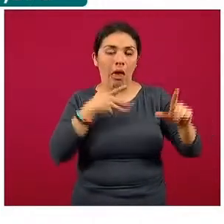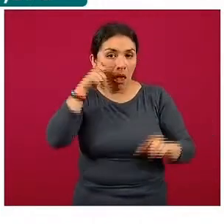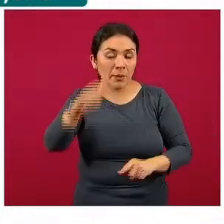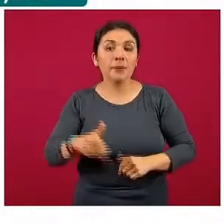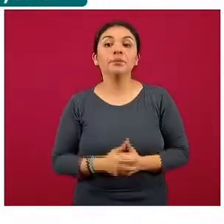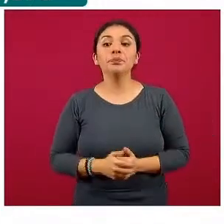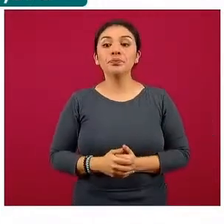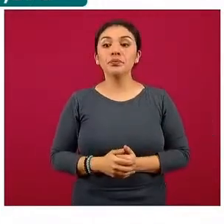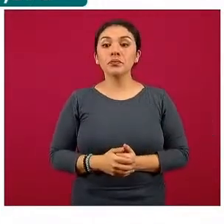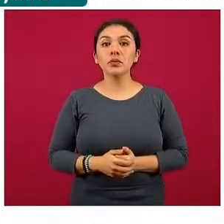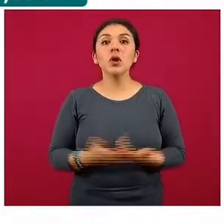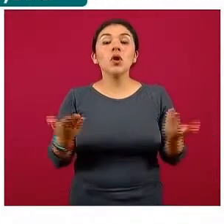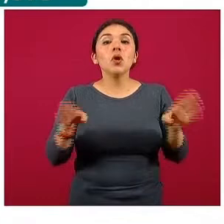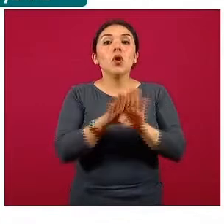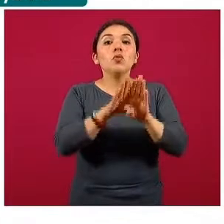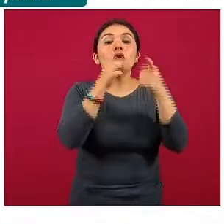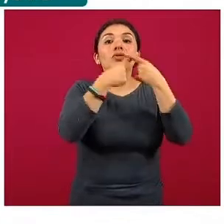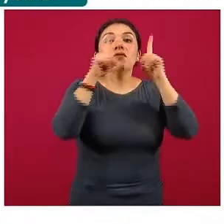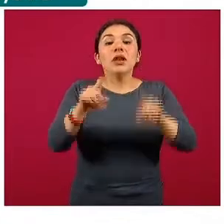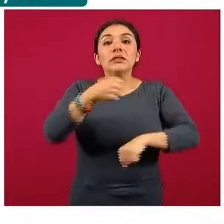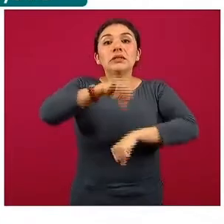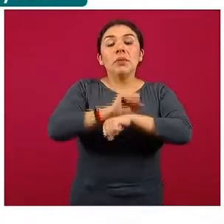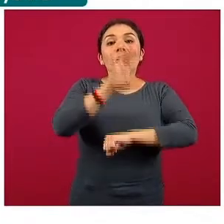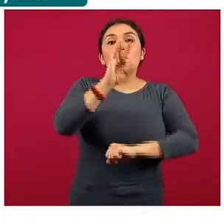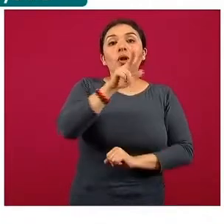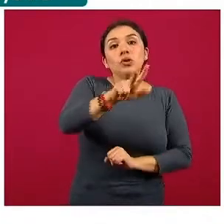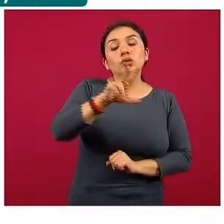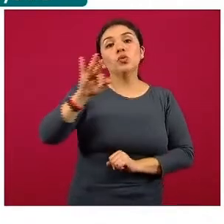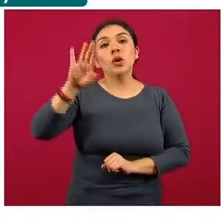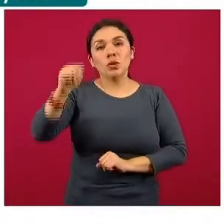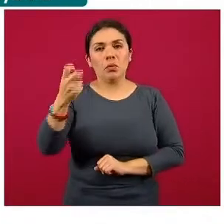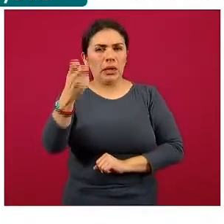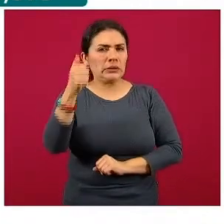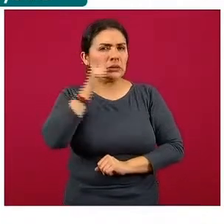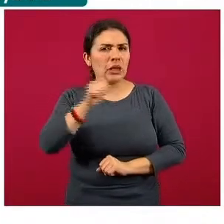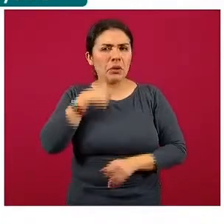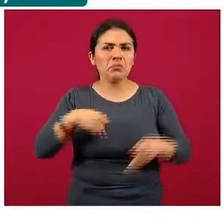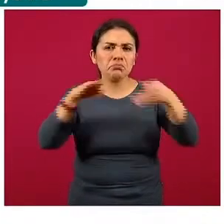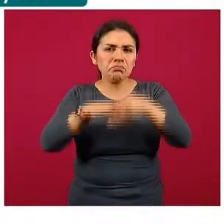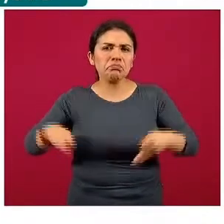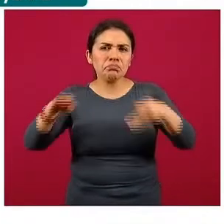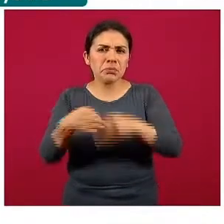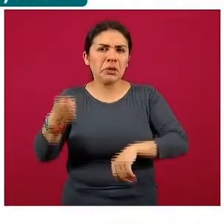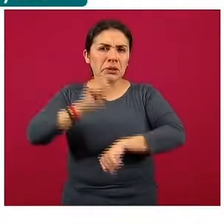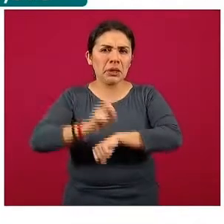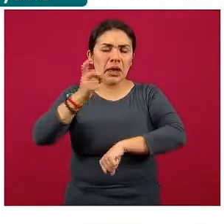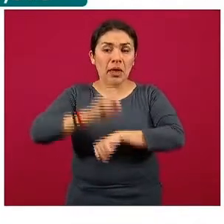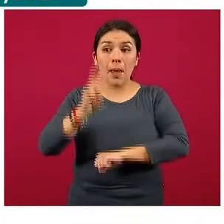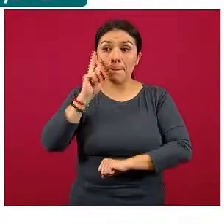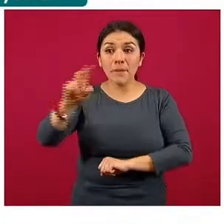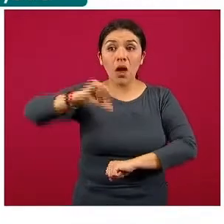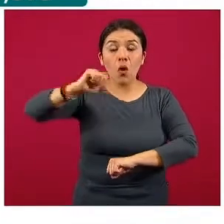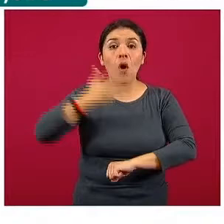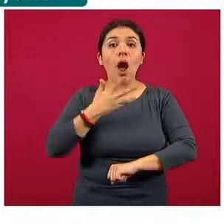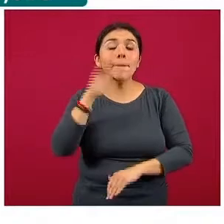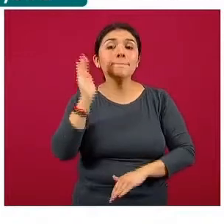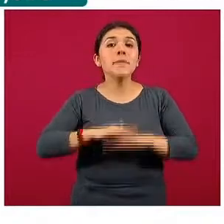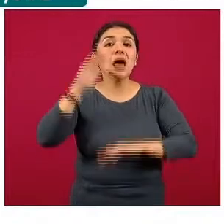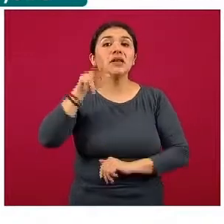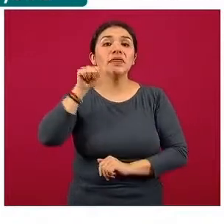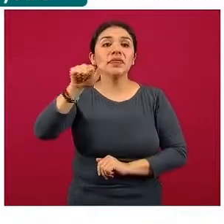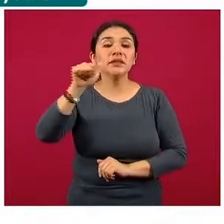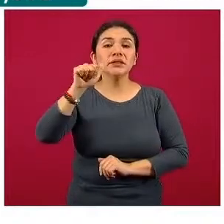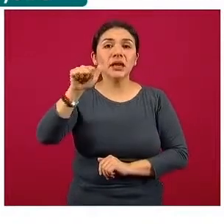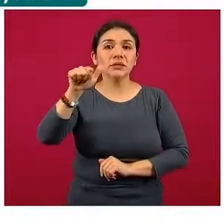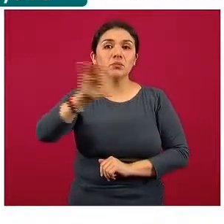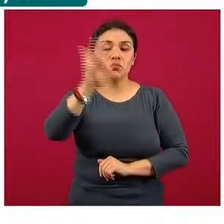el diferencial entre la semana 48-49, y esto lo estamos actualizando todos los días también, pues hoy tenemos un incremento de un más